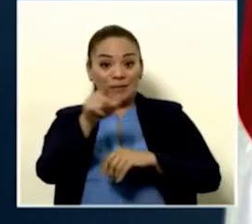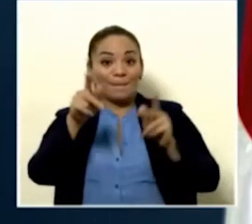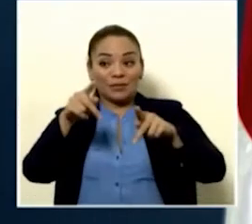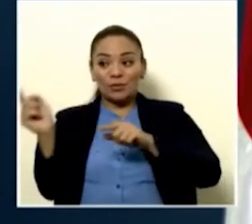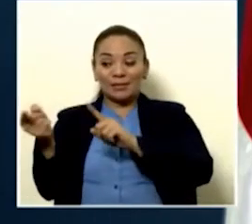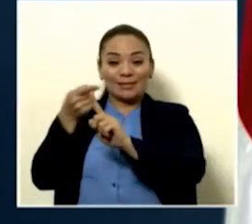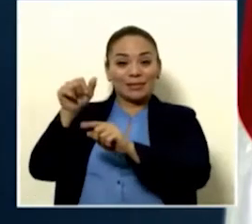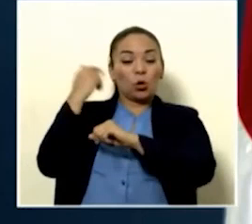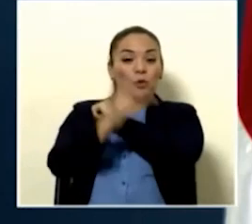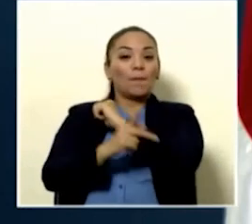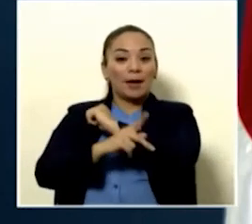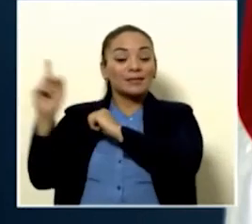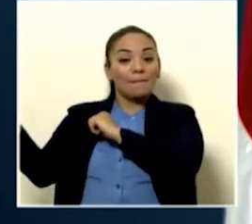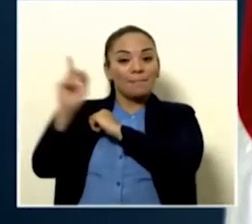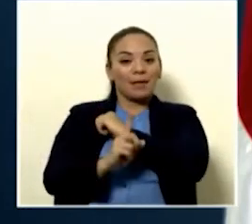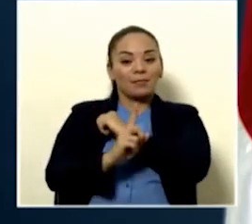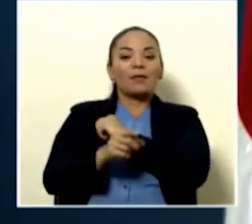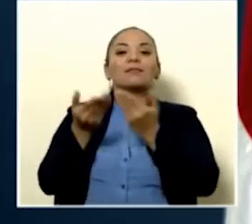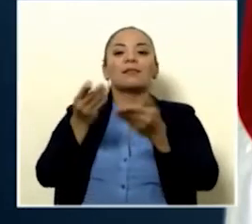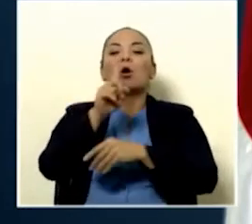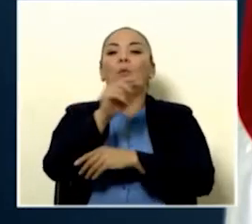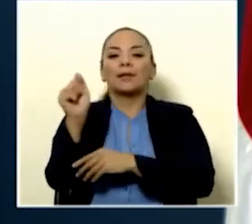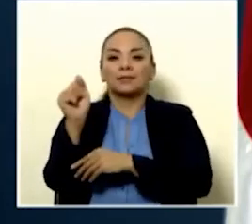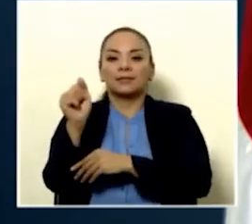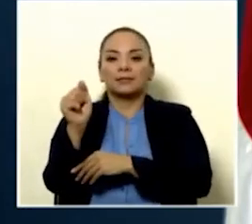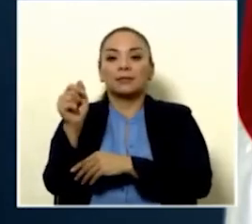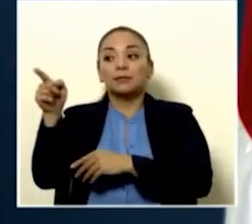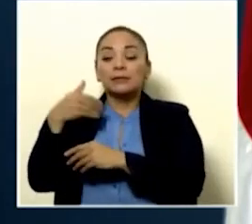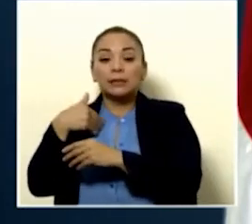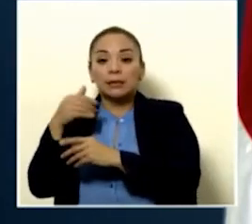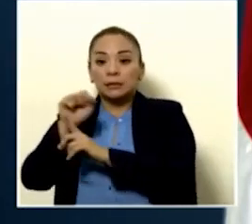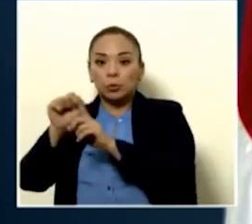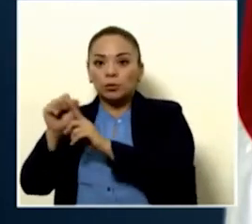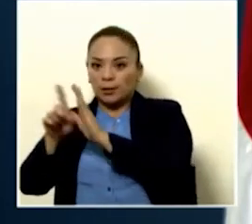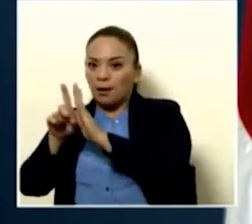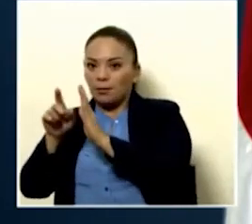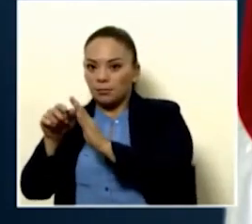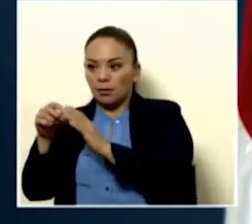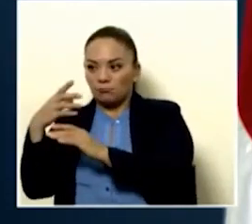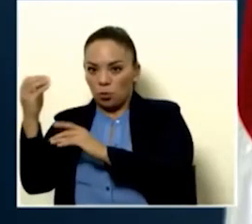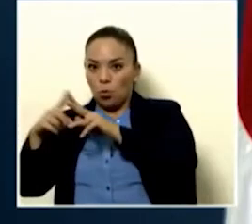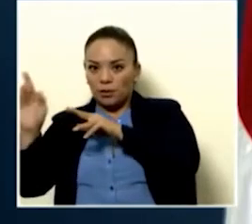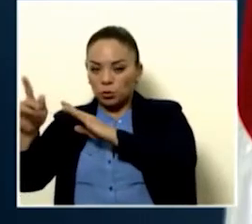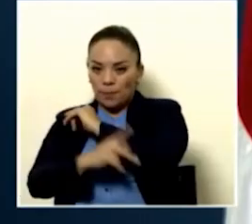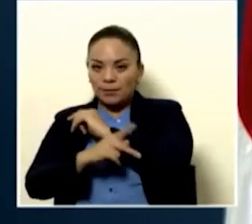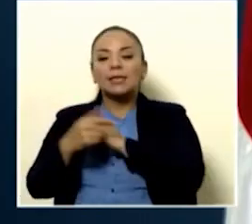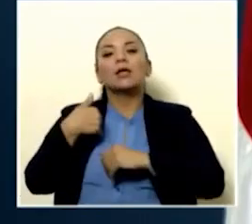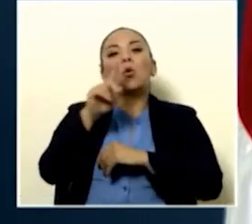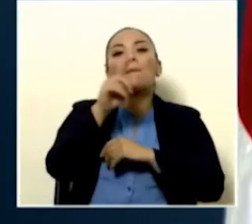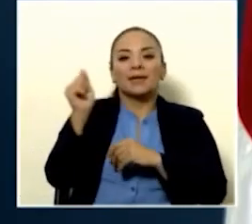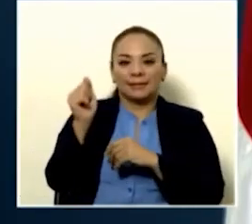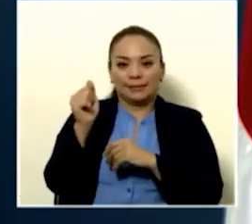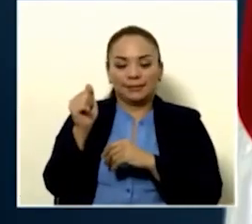país, tiene 1 mes para solicitar, huyendo por razones legítimas, tiene 1 mes para solicitar el refugio. Si